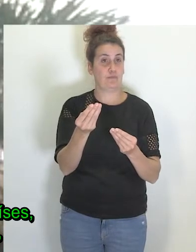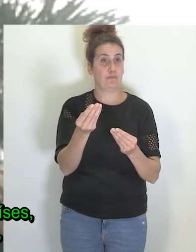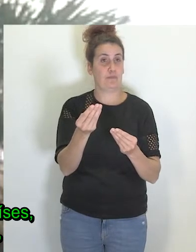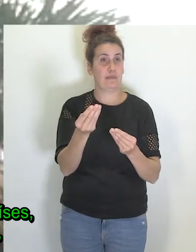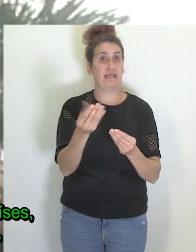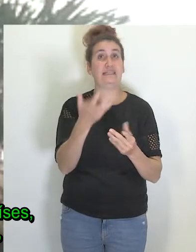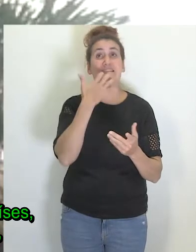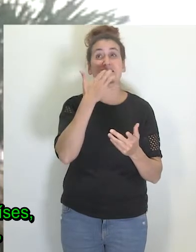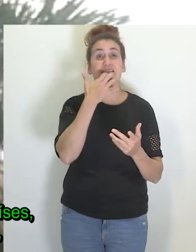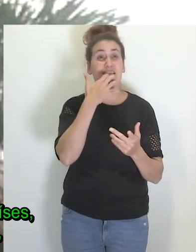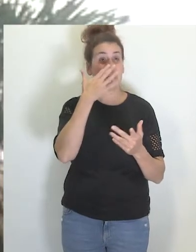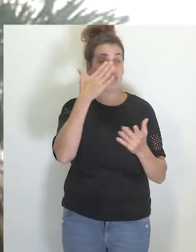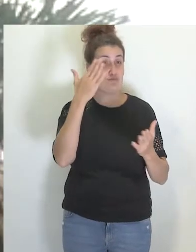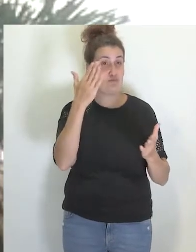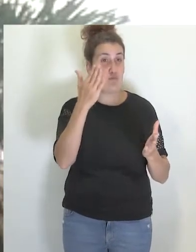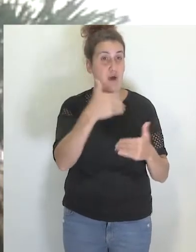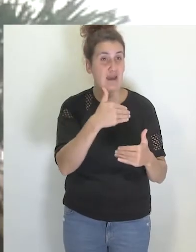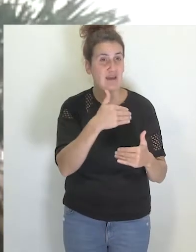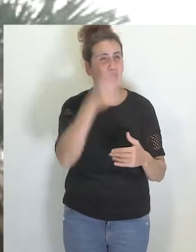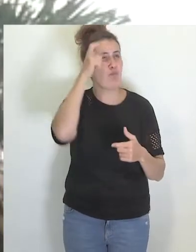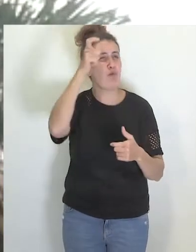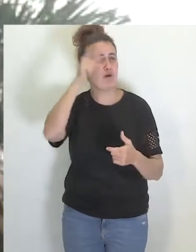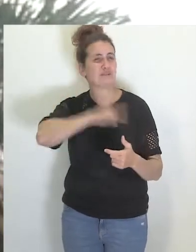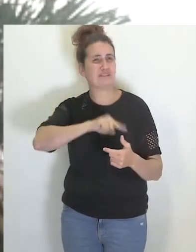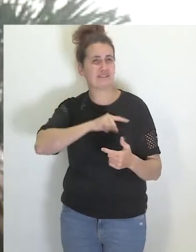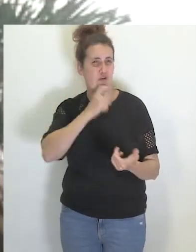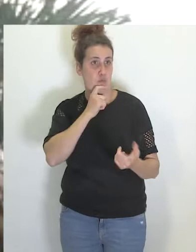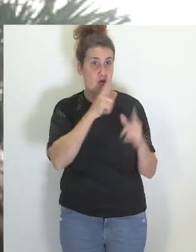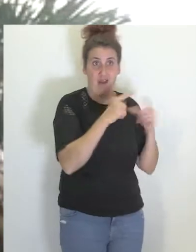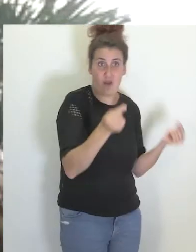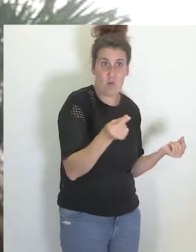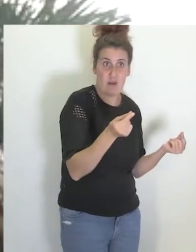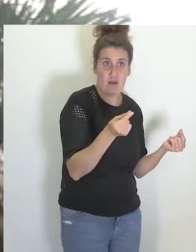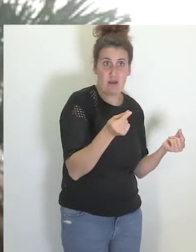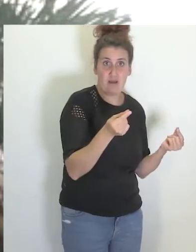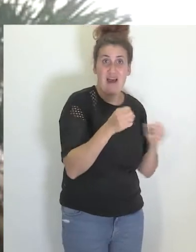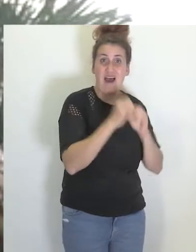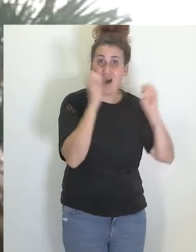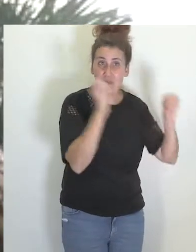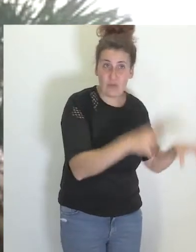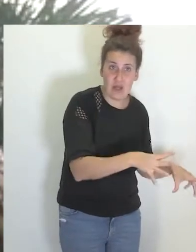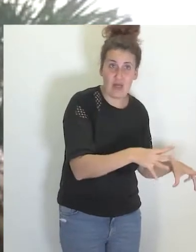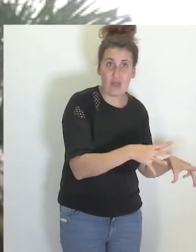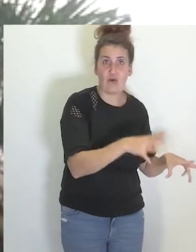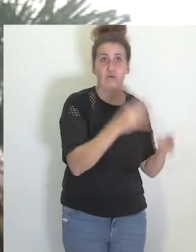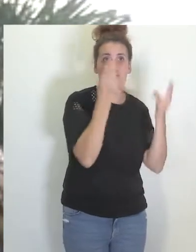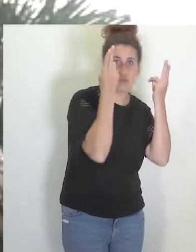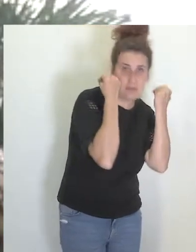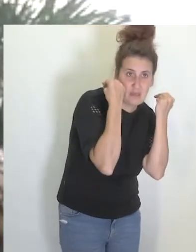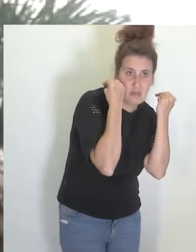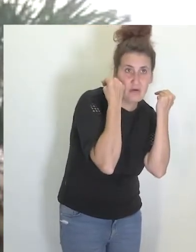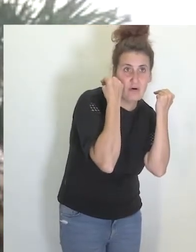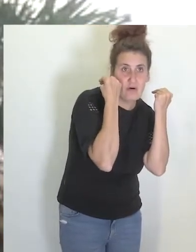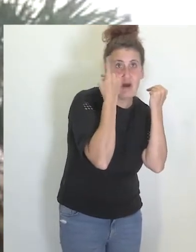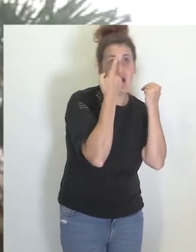realmente, si no existieran, ¿cómo se sentiría el pueblo de Nicaragua? Abandonado, y sometido